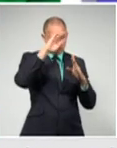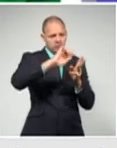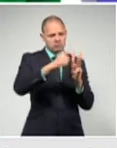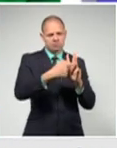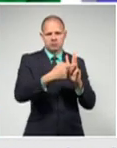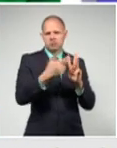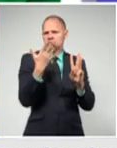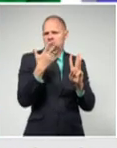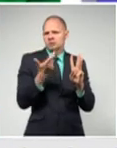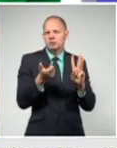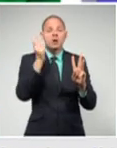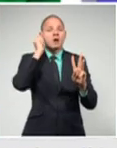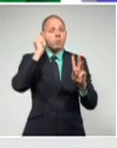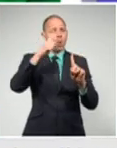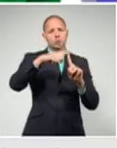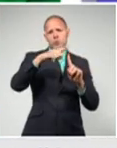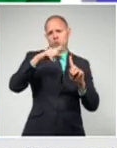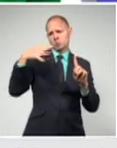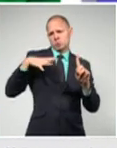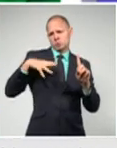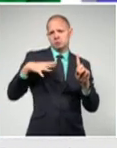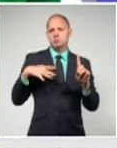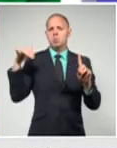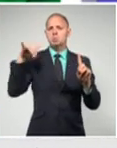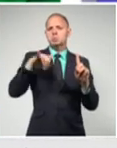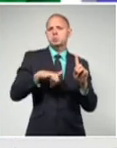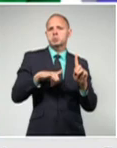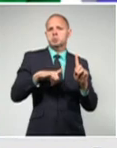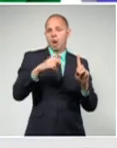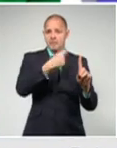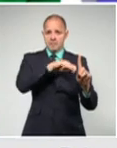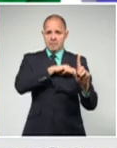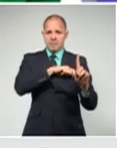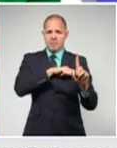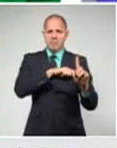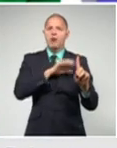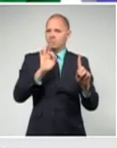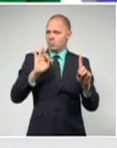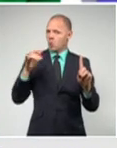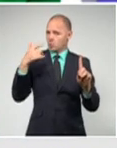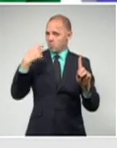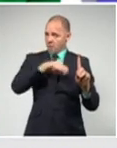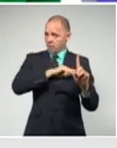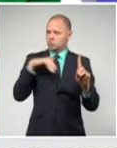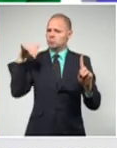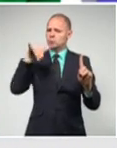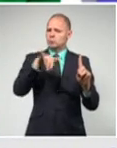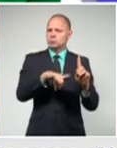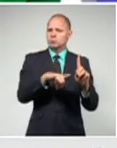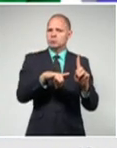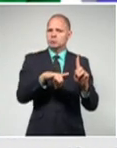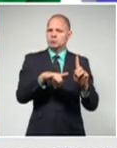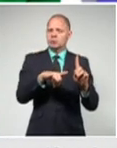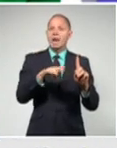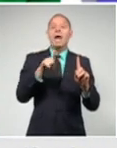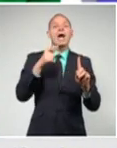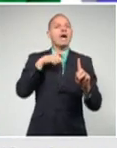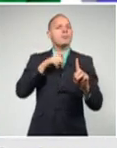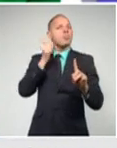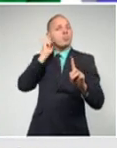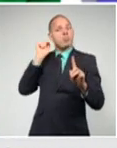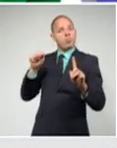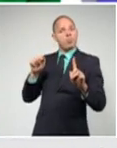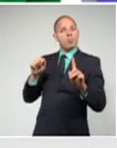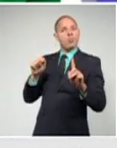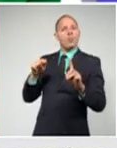turista española procedente de este país, de España, pero que es autóctono de aquí, del municipio